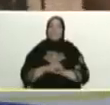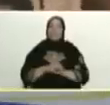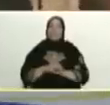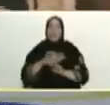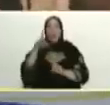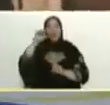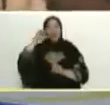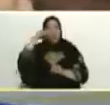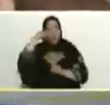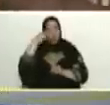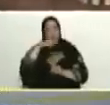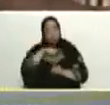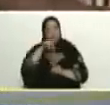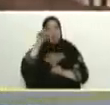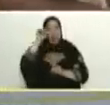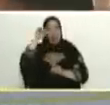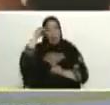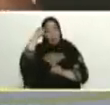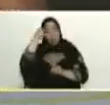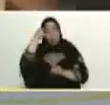¿Tú te acuerdas, Cilia?